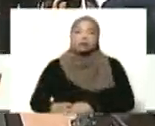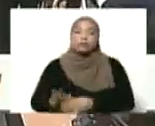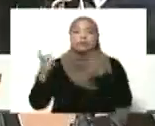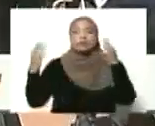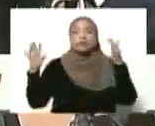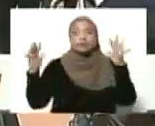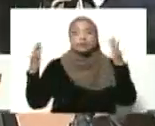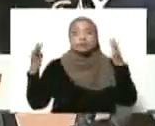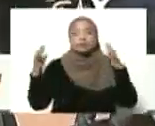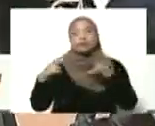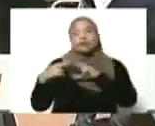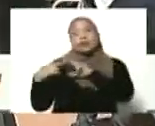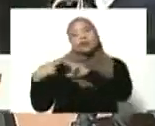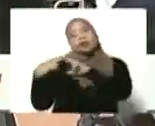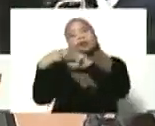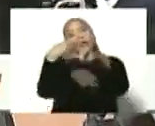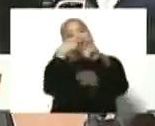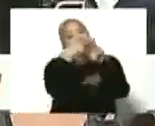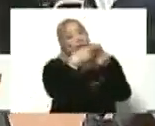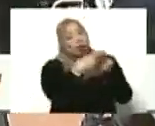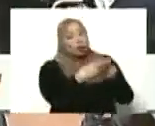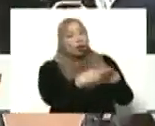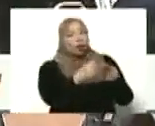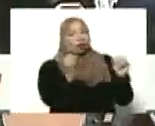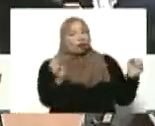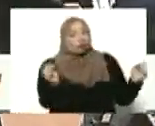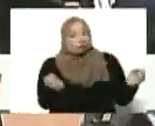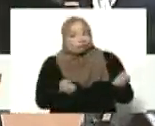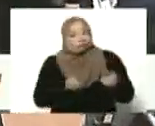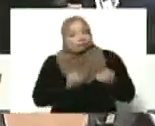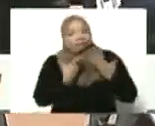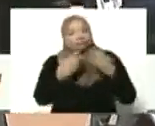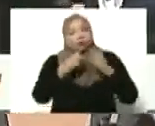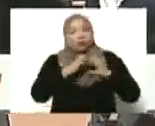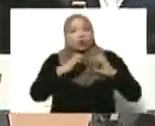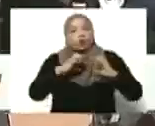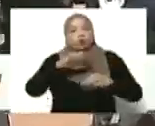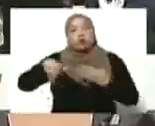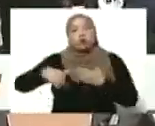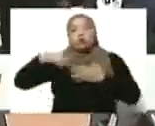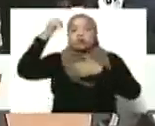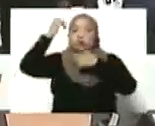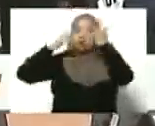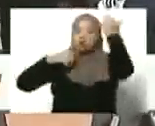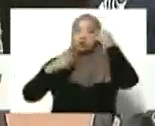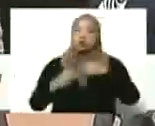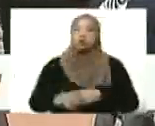Se lo entrego y le entregamos el alma y el corazón de nuestro comandante Chávez.